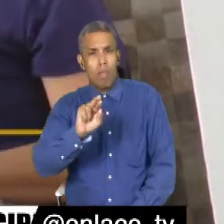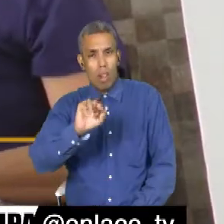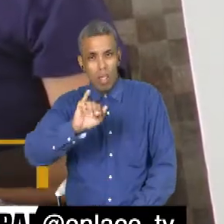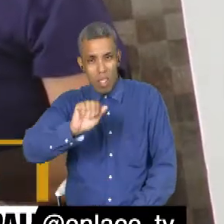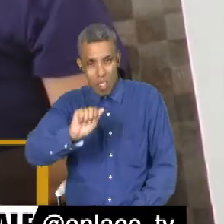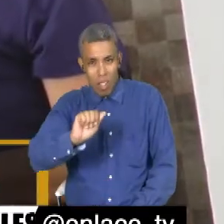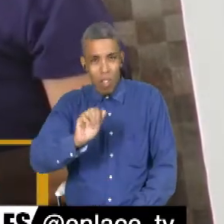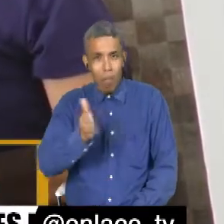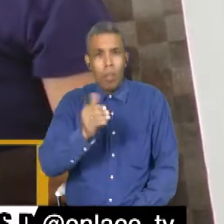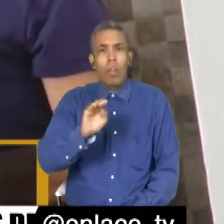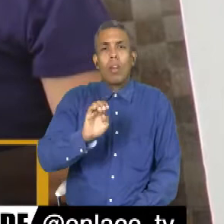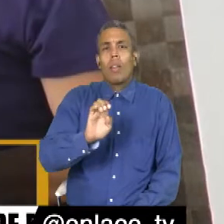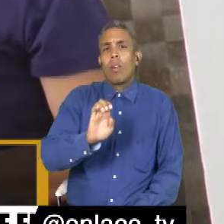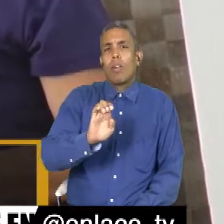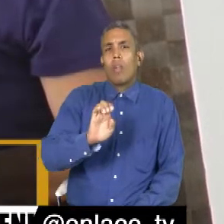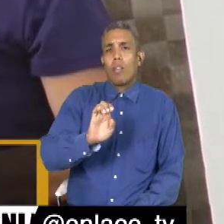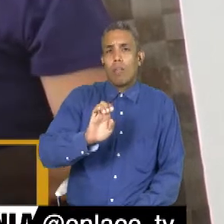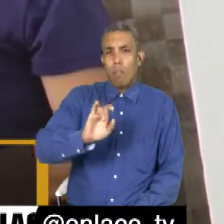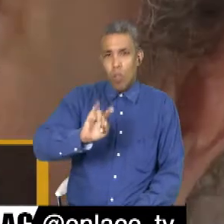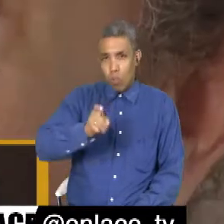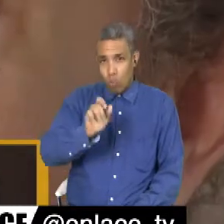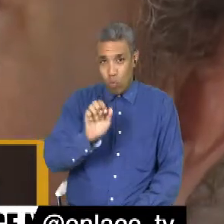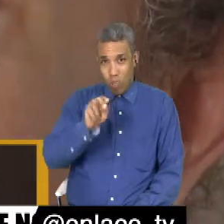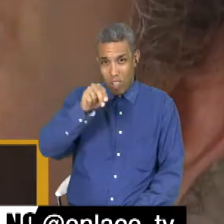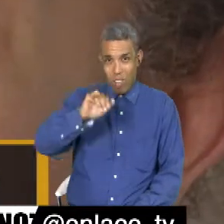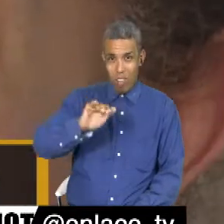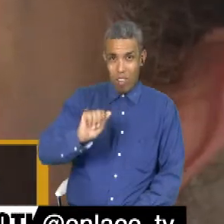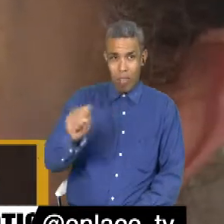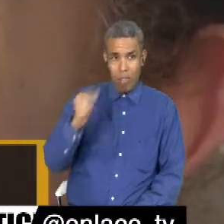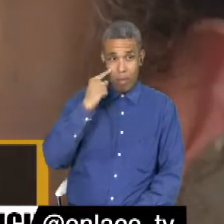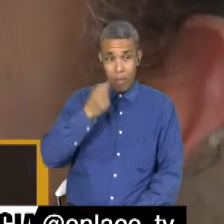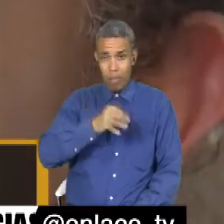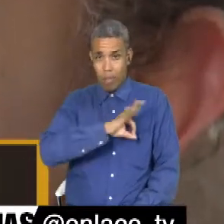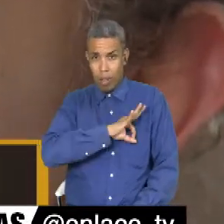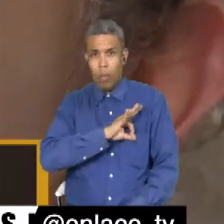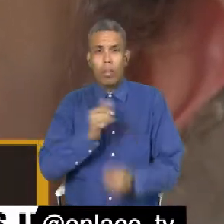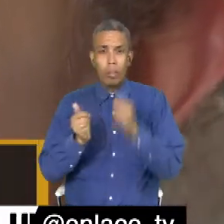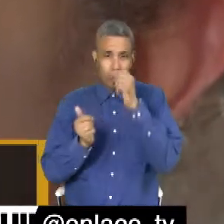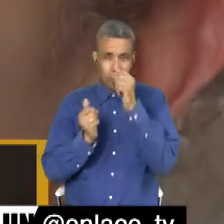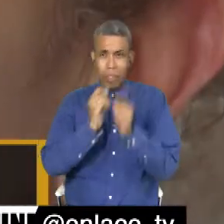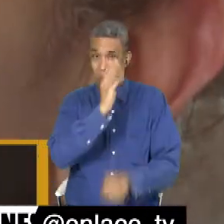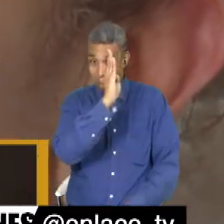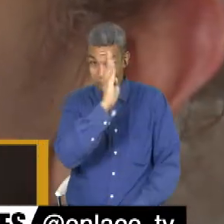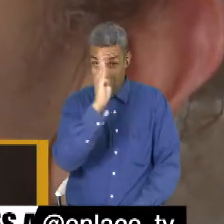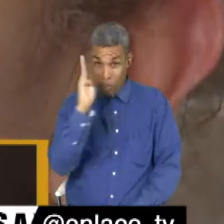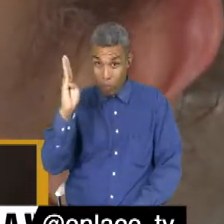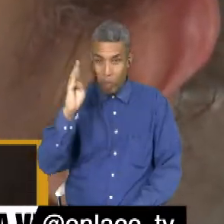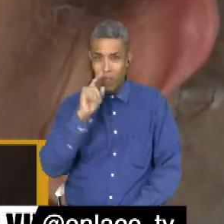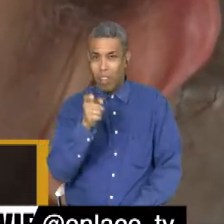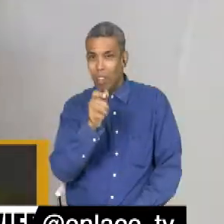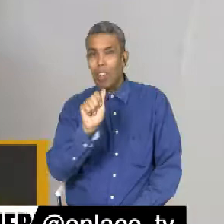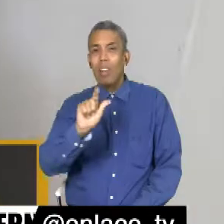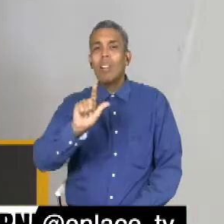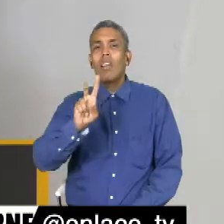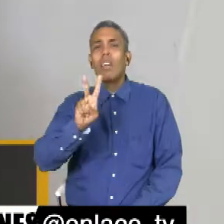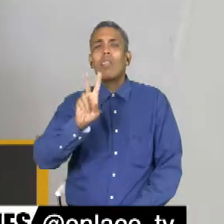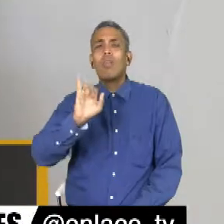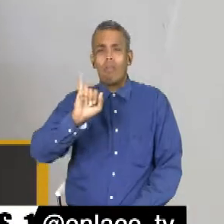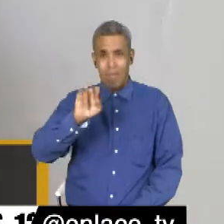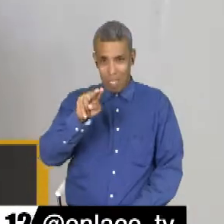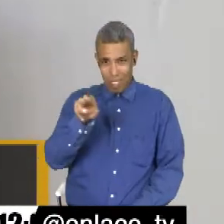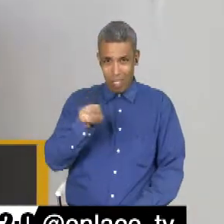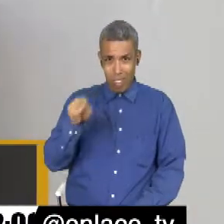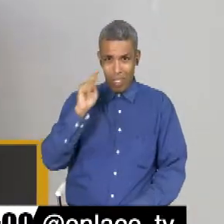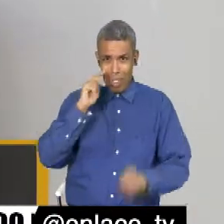María Eugenia Campo es escritora colombiana de cuento y poesía que este sábado en la biblioteca Alejandro Galvis Galvis a partir de las 6 de la tarde presenta su obra de